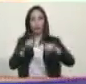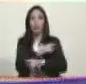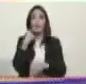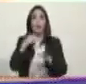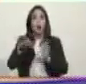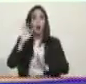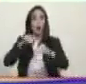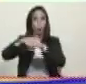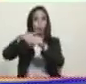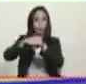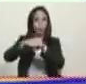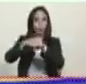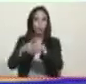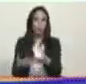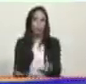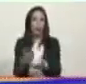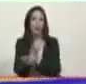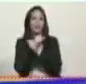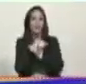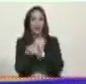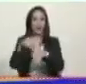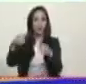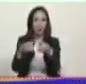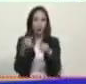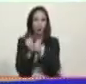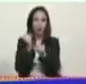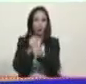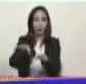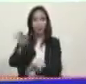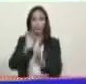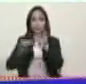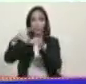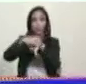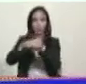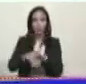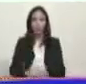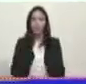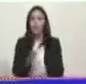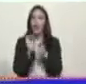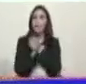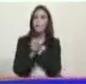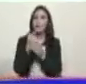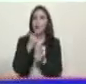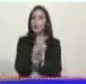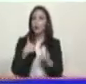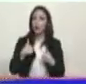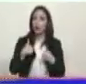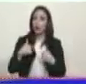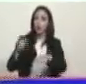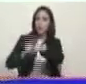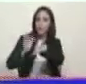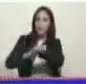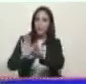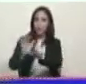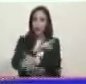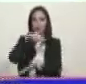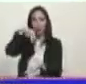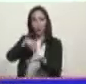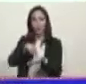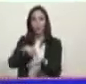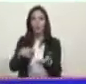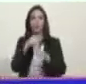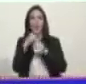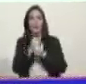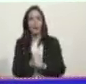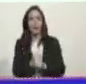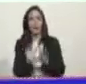foto para el afiche, para la plancha, para el afiche. Y yo le dije, párate ahí. Y le dije, espérate. Me acuerdo ahorita, como